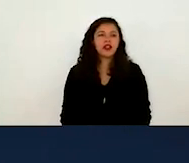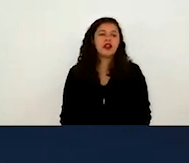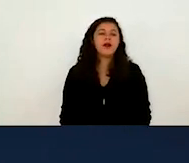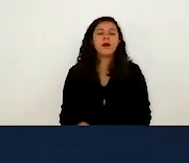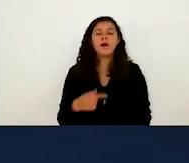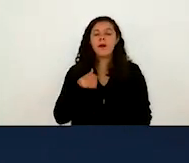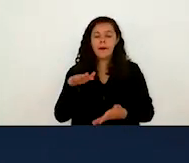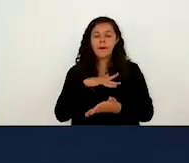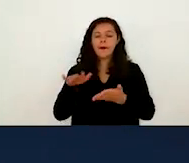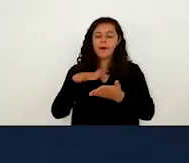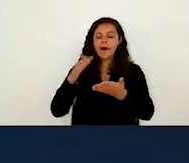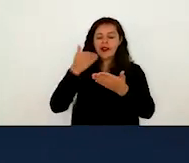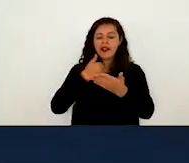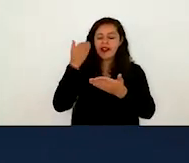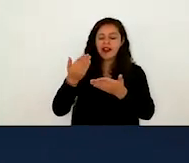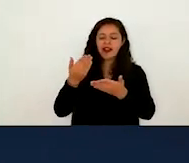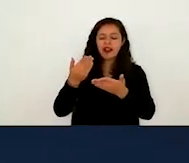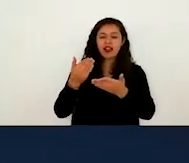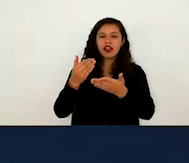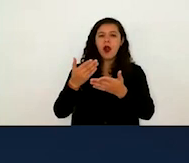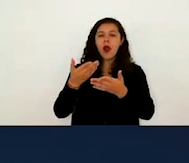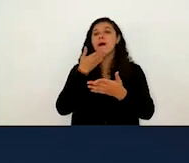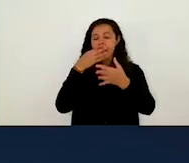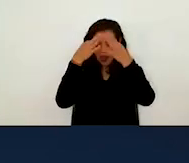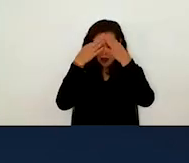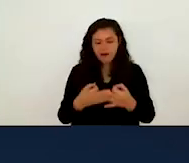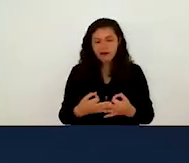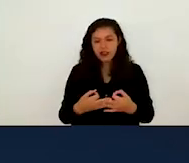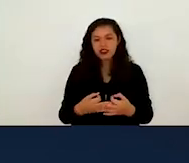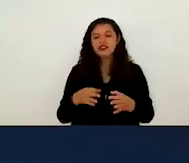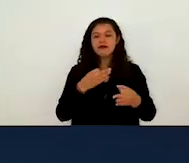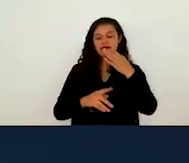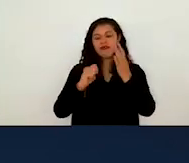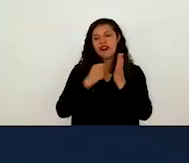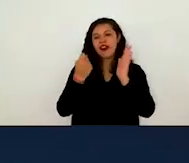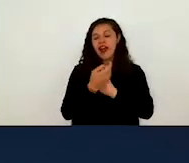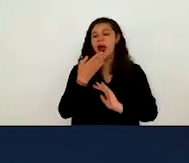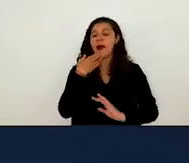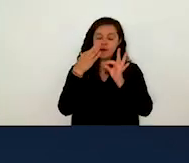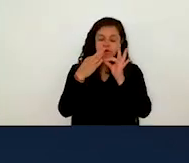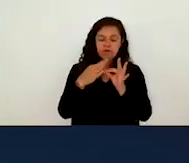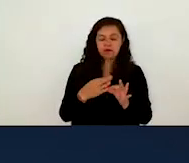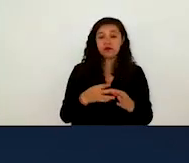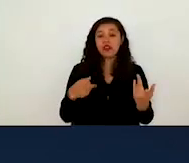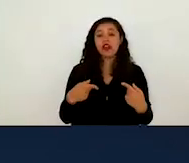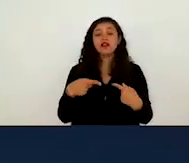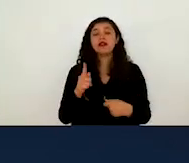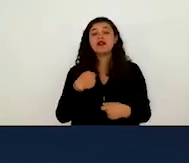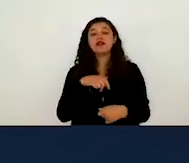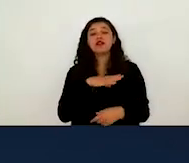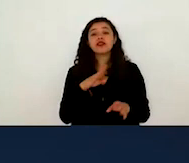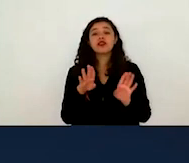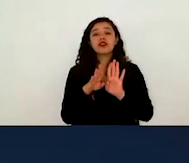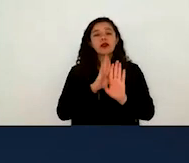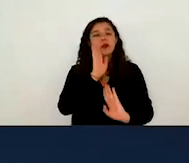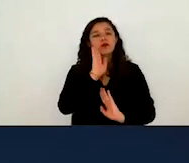efecto que si quisiéramos que fueran efectivas todas las técnicas son efectivas aquí el punto es cómo estoy persuadiendo